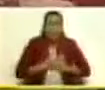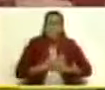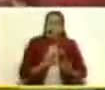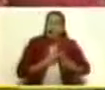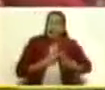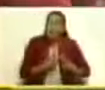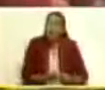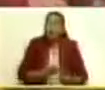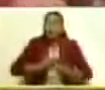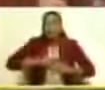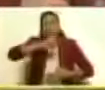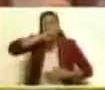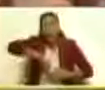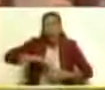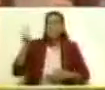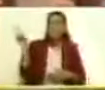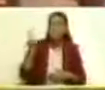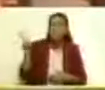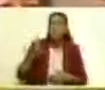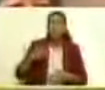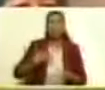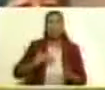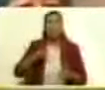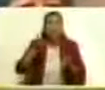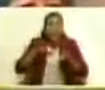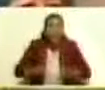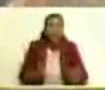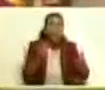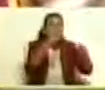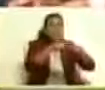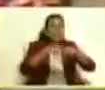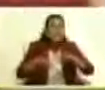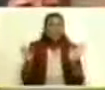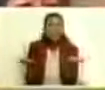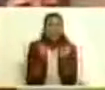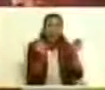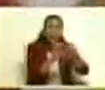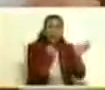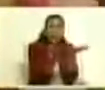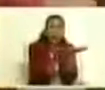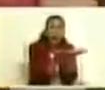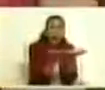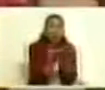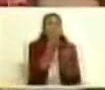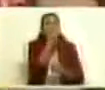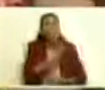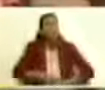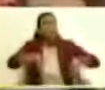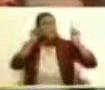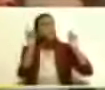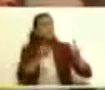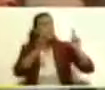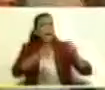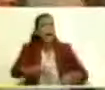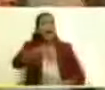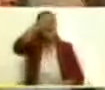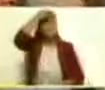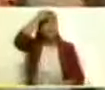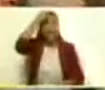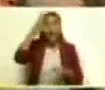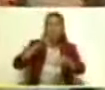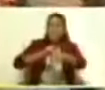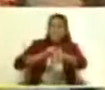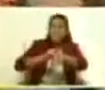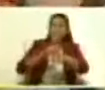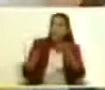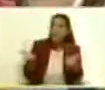vocación a nuestra patria querida y por nuestros estudiantes que se merecen una buena educación. A los